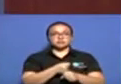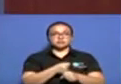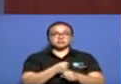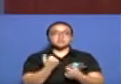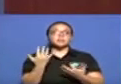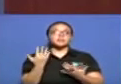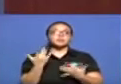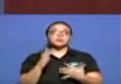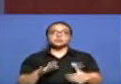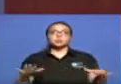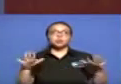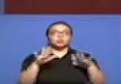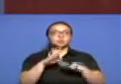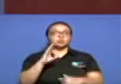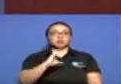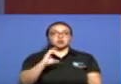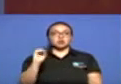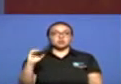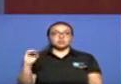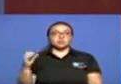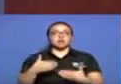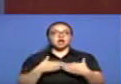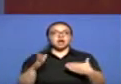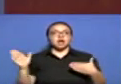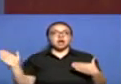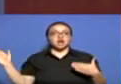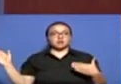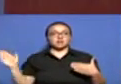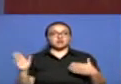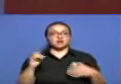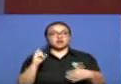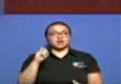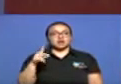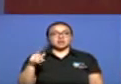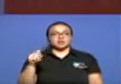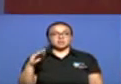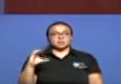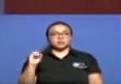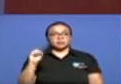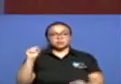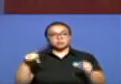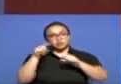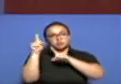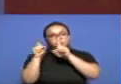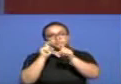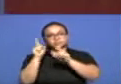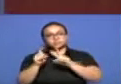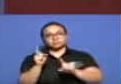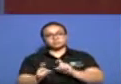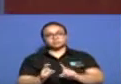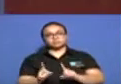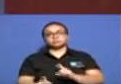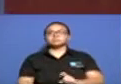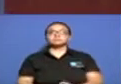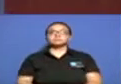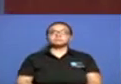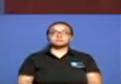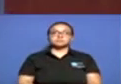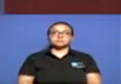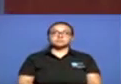requerimos que todas las cooperativas abran sus puertas al personal de la institución. Okay. Para que pueda ser muy expedito la aplicación